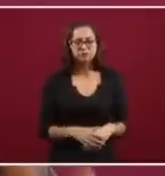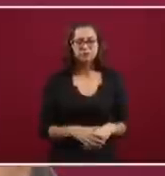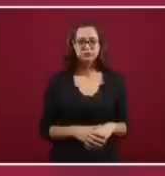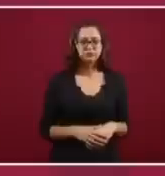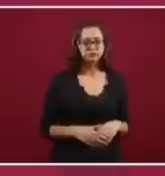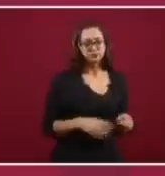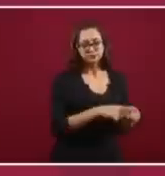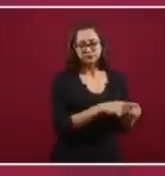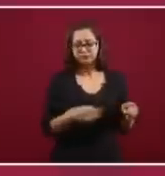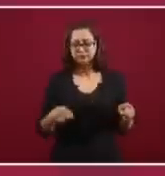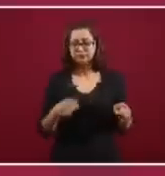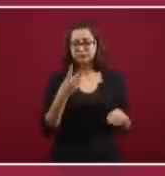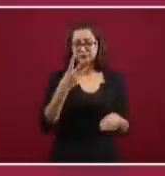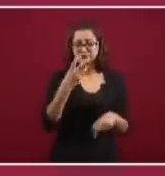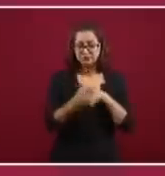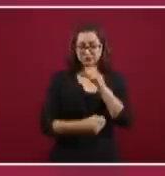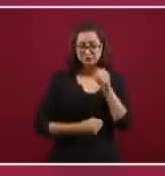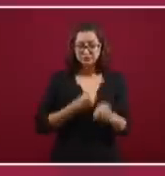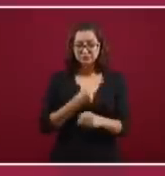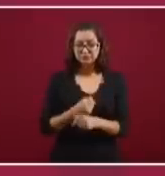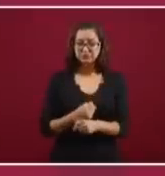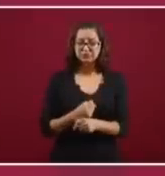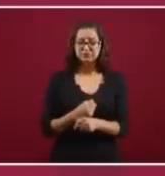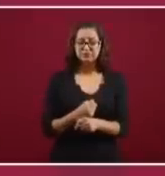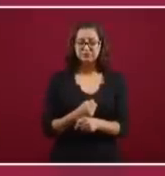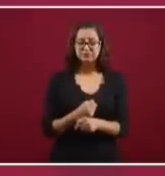de ese sexenio,